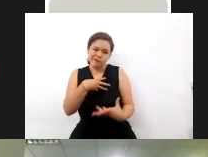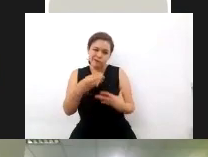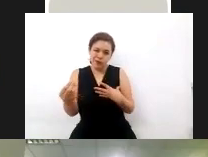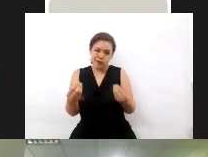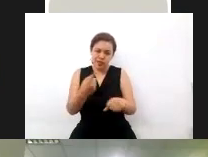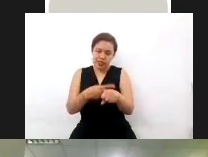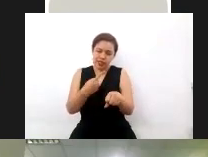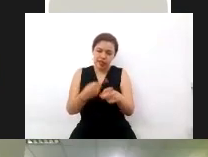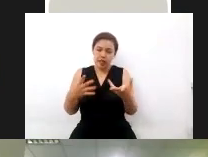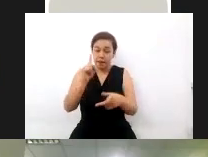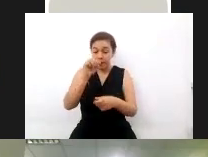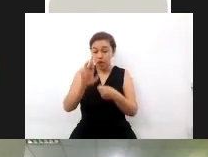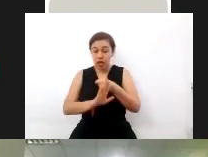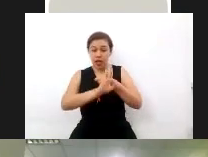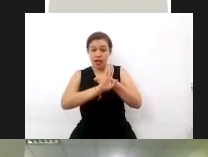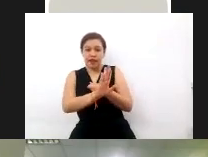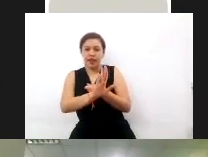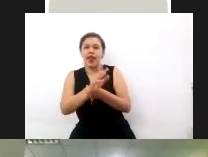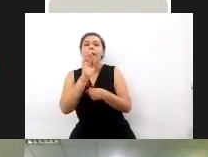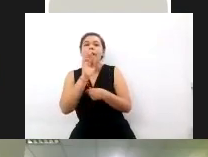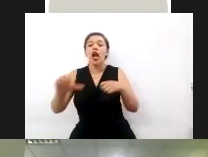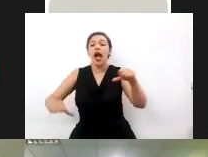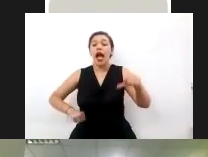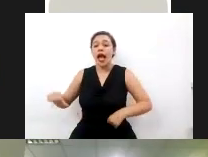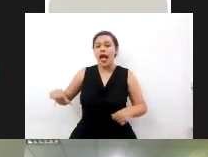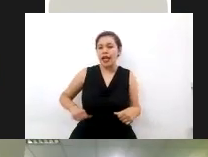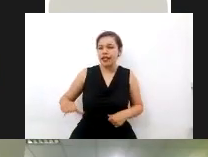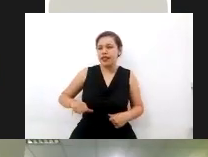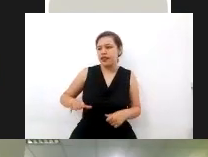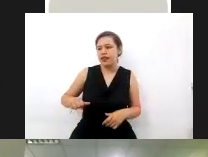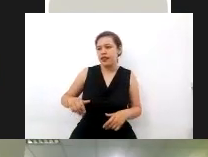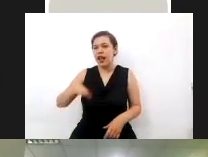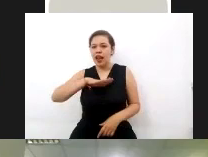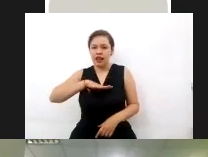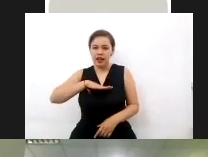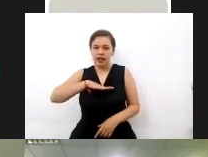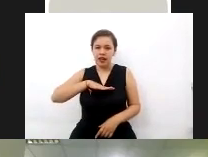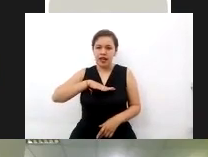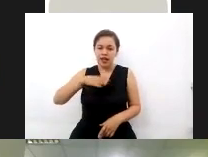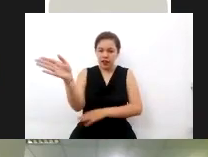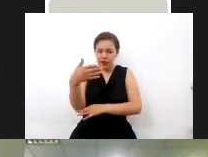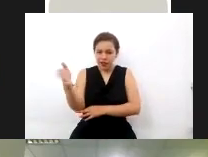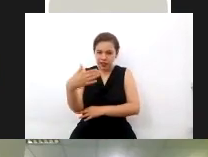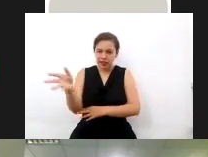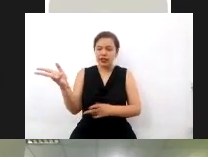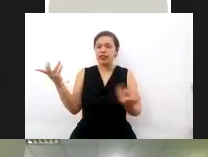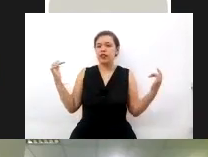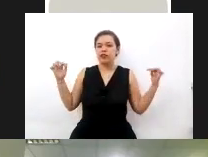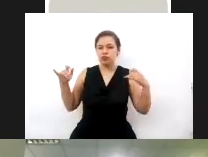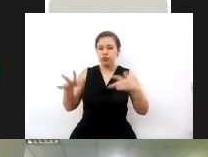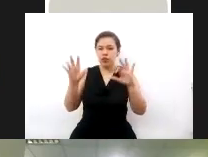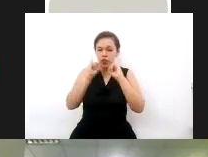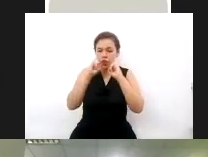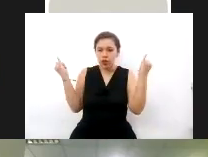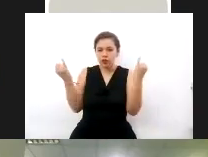evitarlo, hay que evitar que se hagan actividades como ceremonias, festivales, juntas. Digo, ahora con